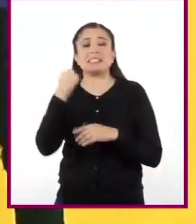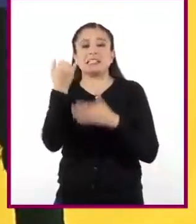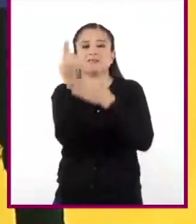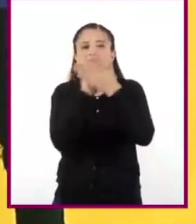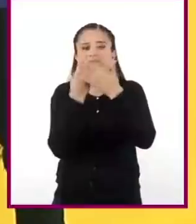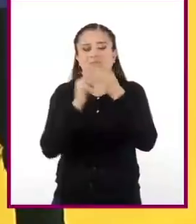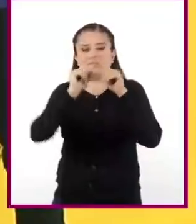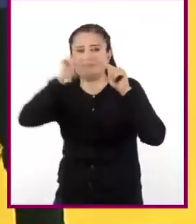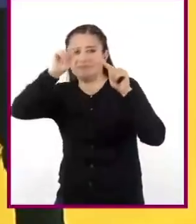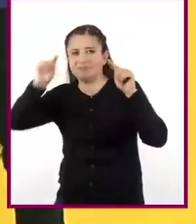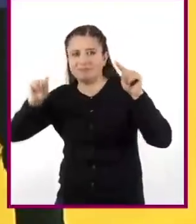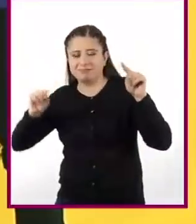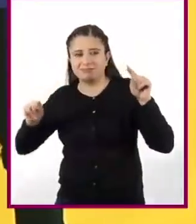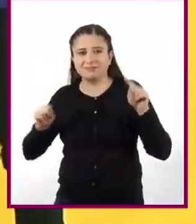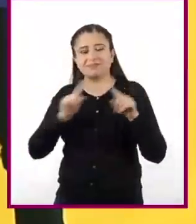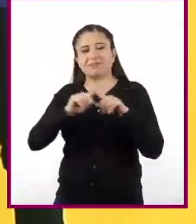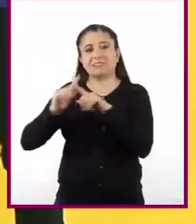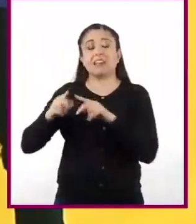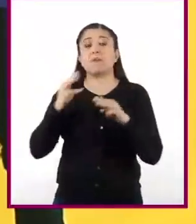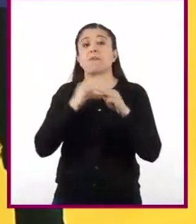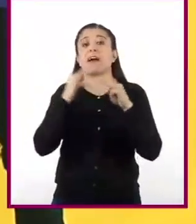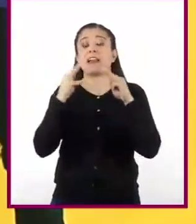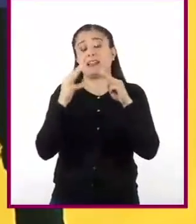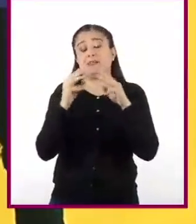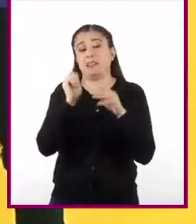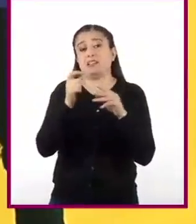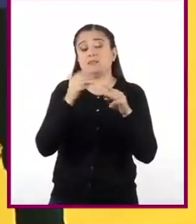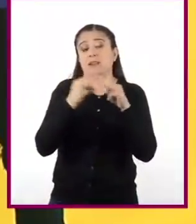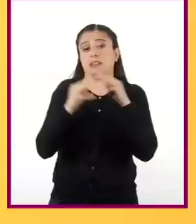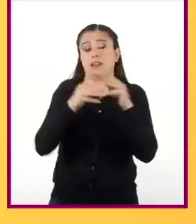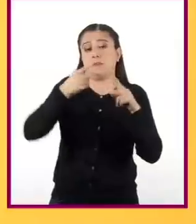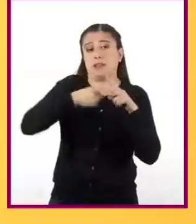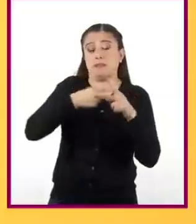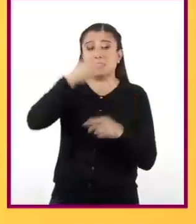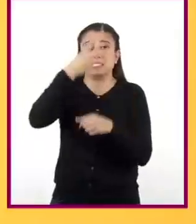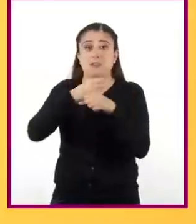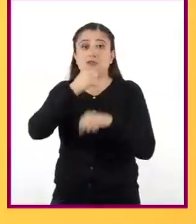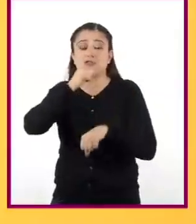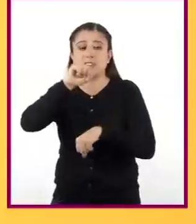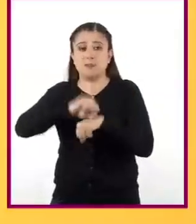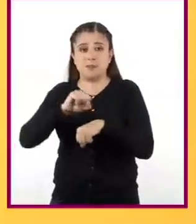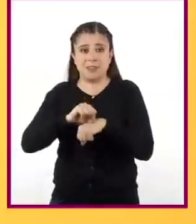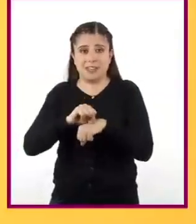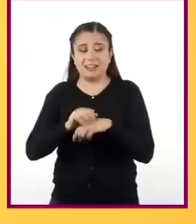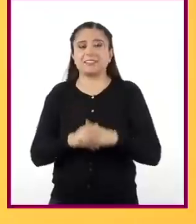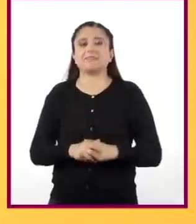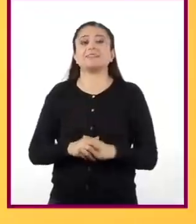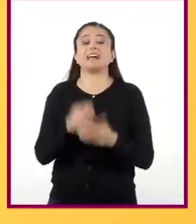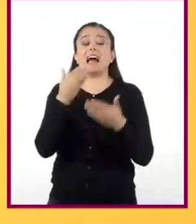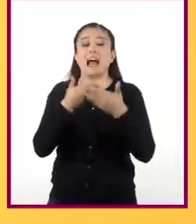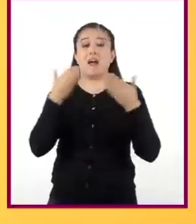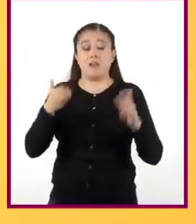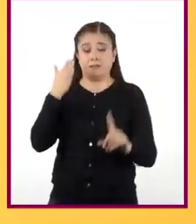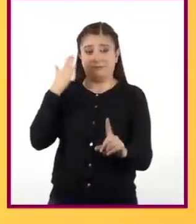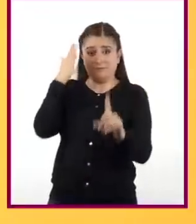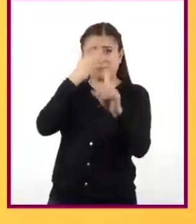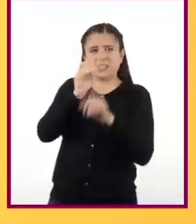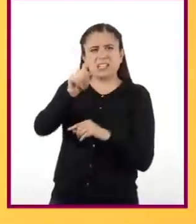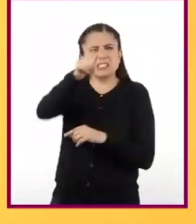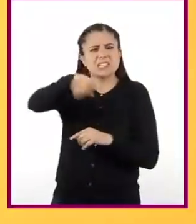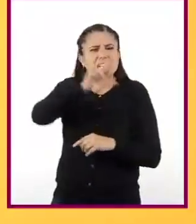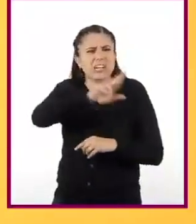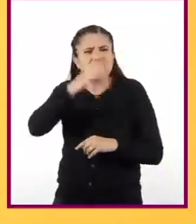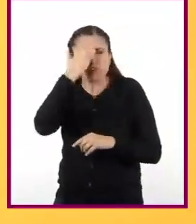línea, que corresponde a la asignatura de matemáticas segundo grado. La finalidad es que ustedes reconozcan